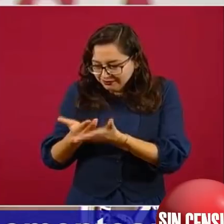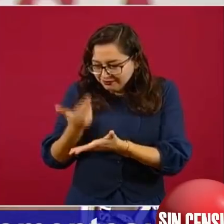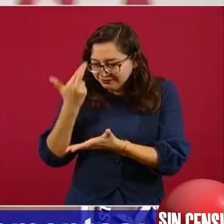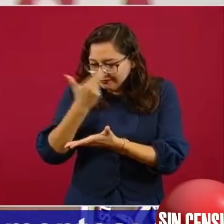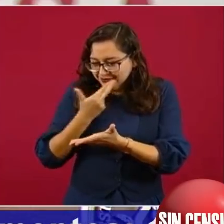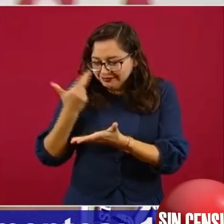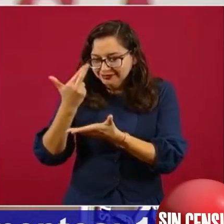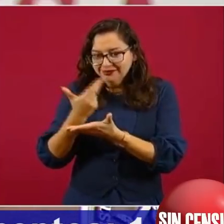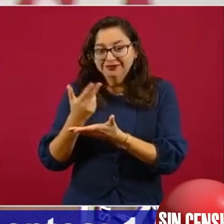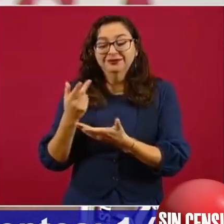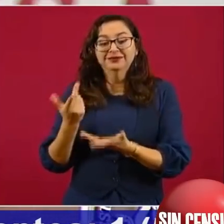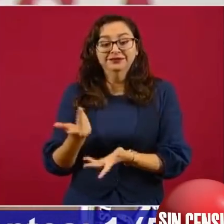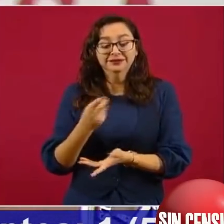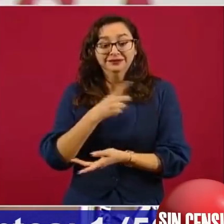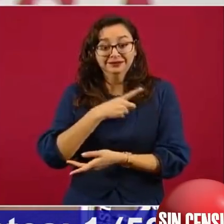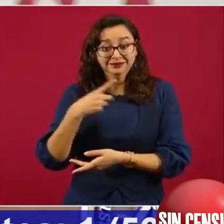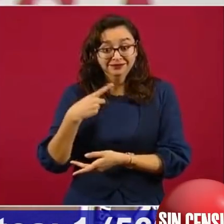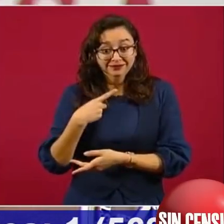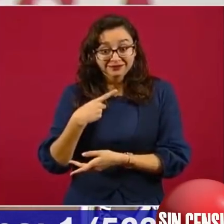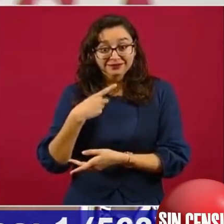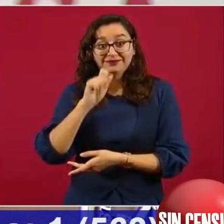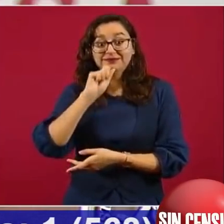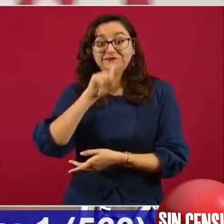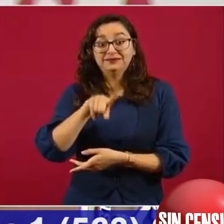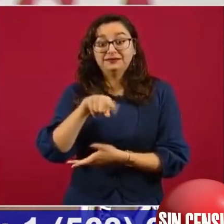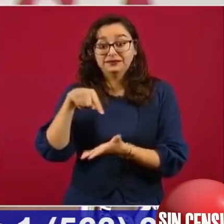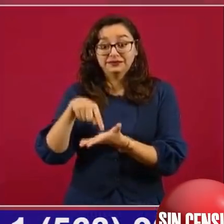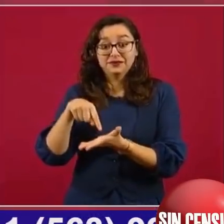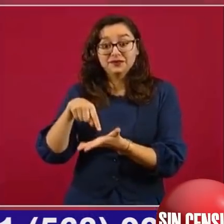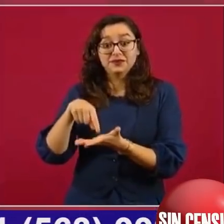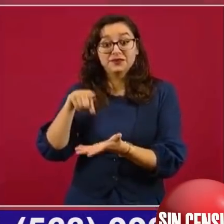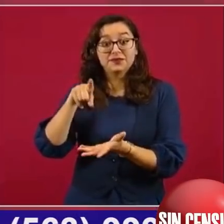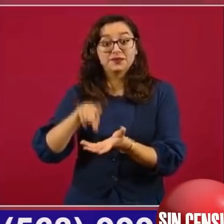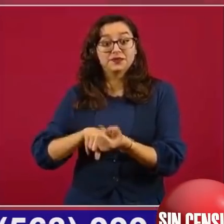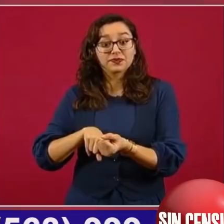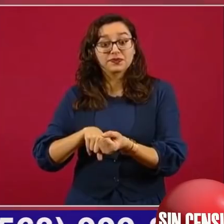era cerciorarse que no